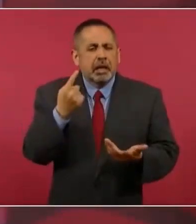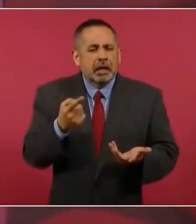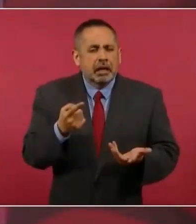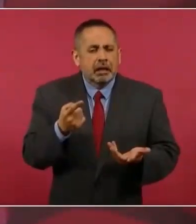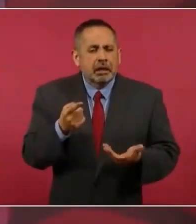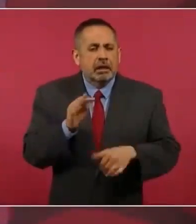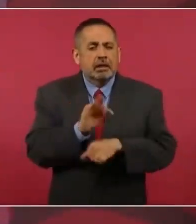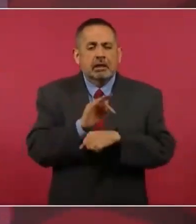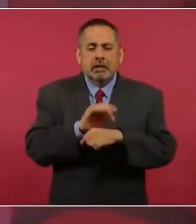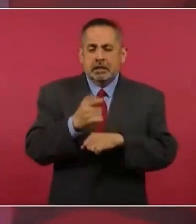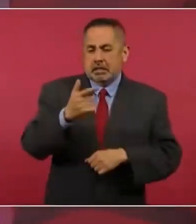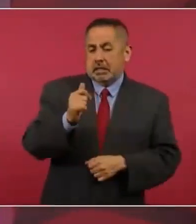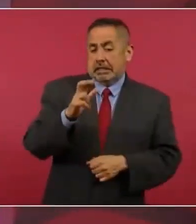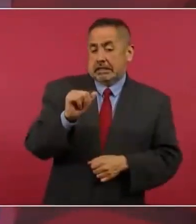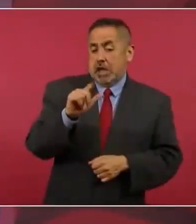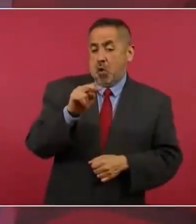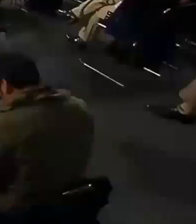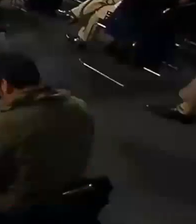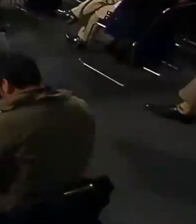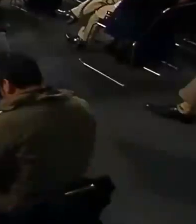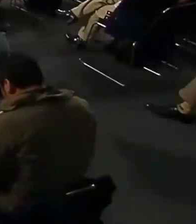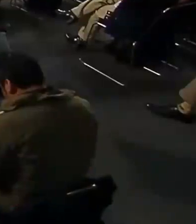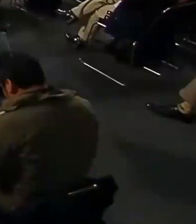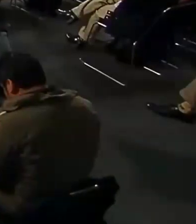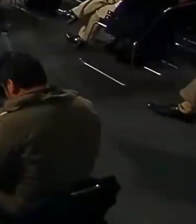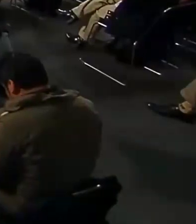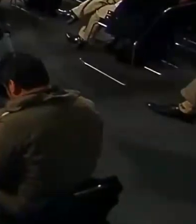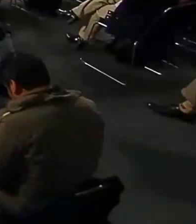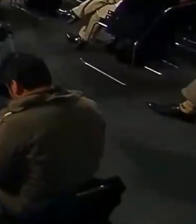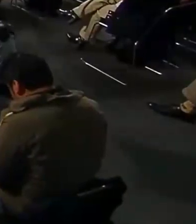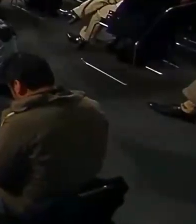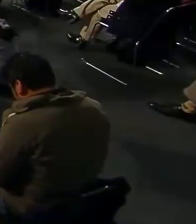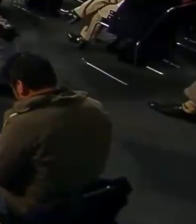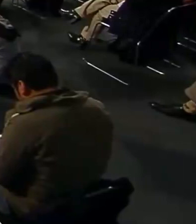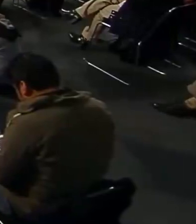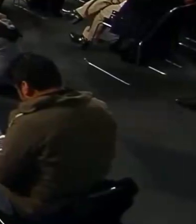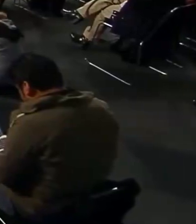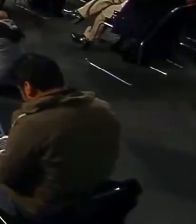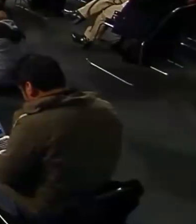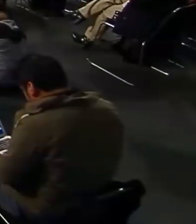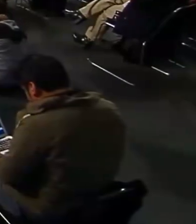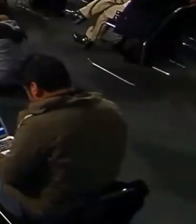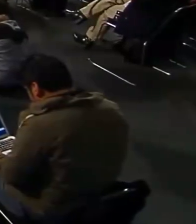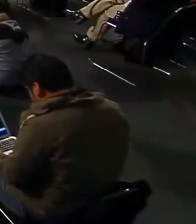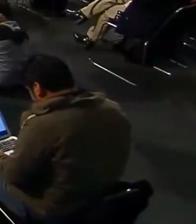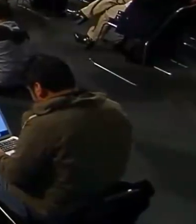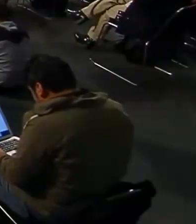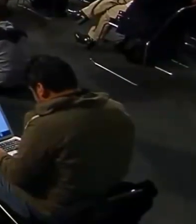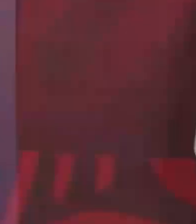defender a García Luna, porque una de esas, ese es el propósito.